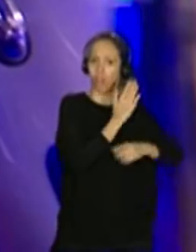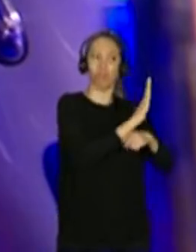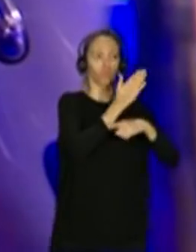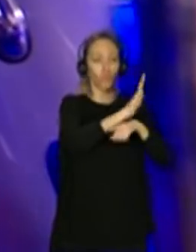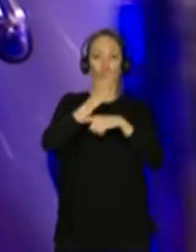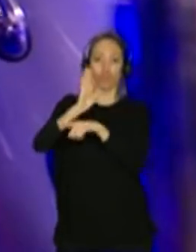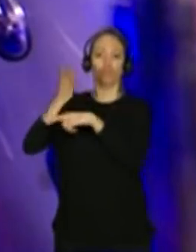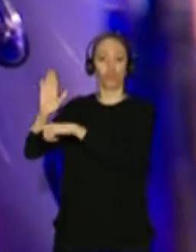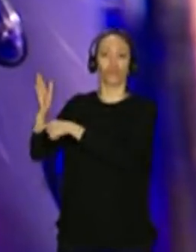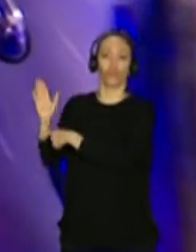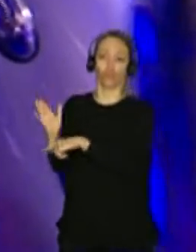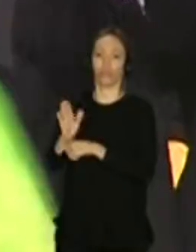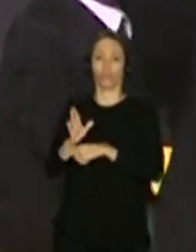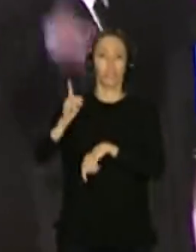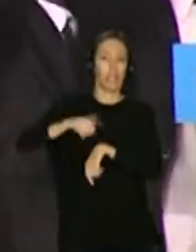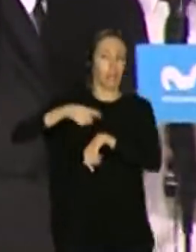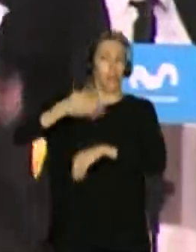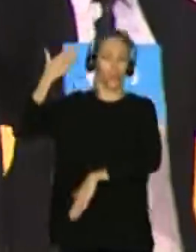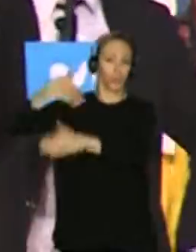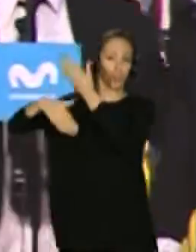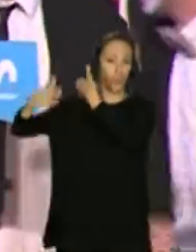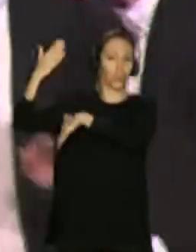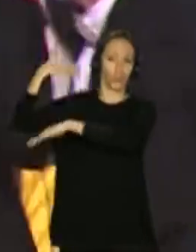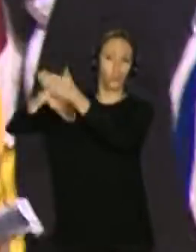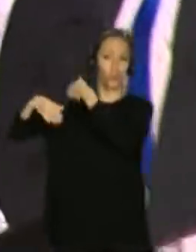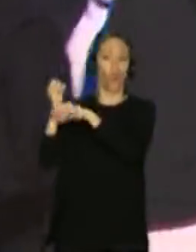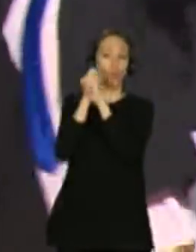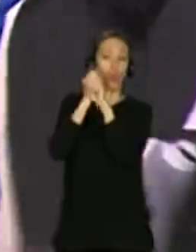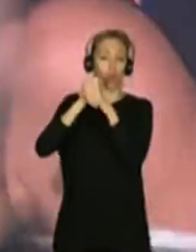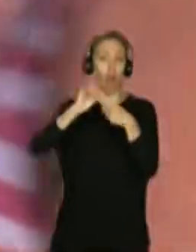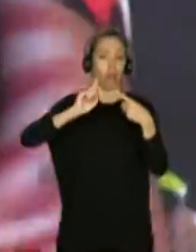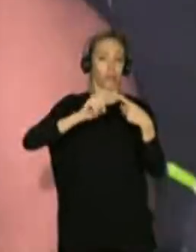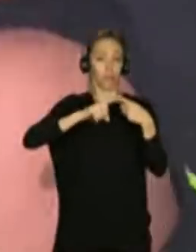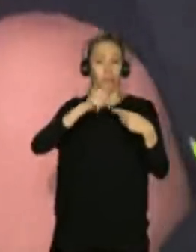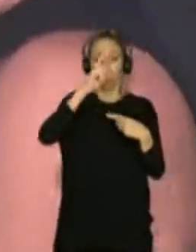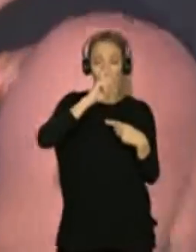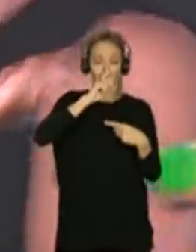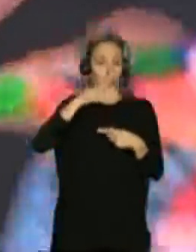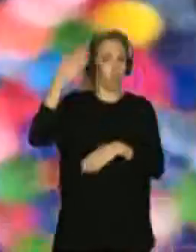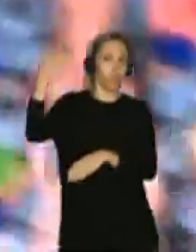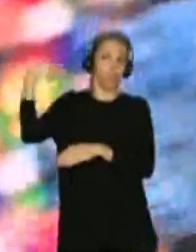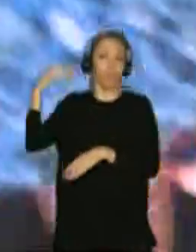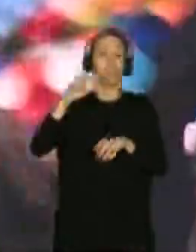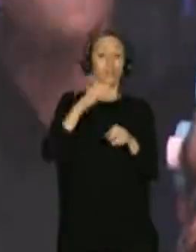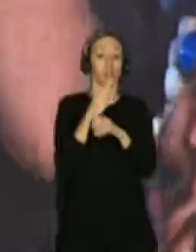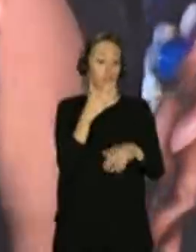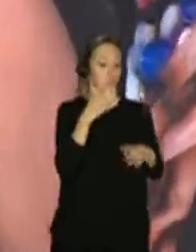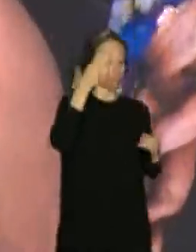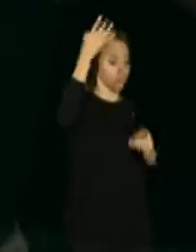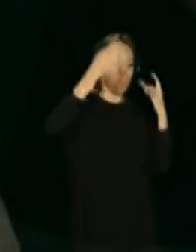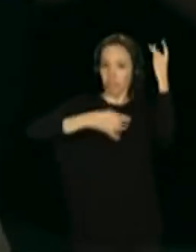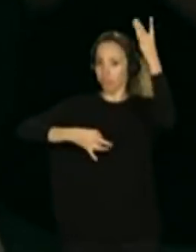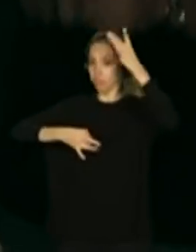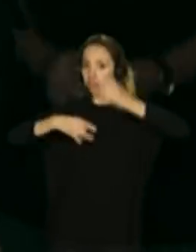concursar. Hace ya un tiempo atrás fue duro innovar en